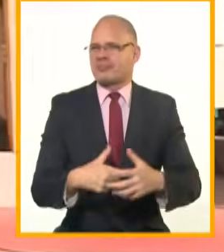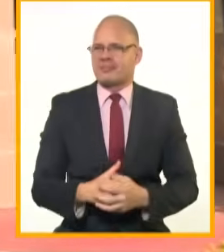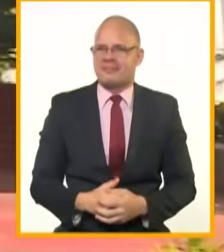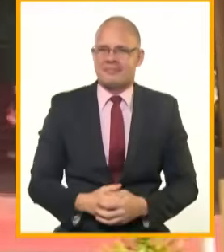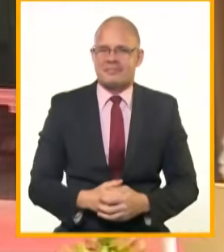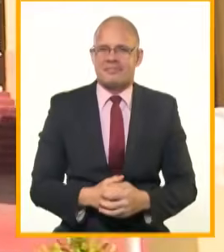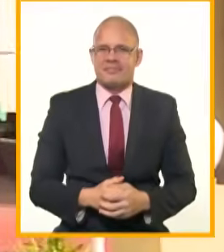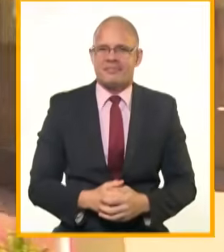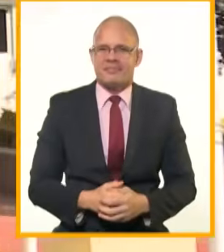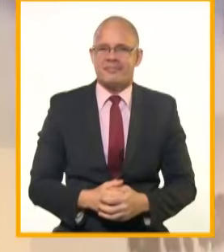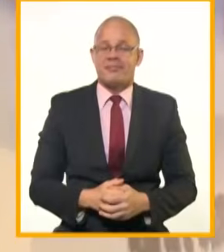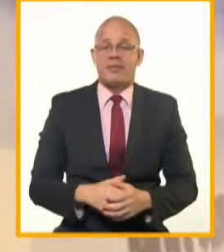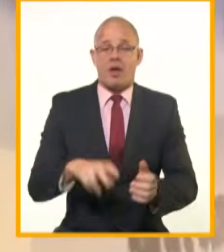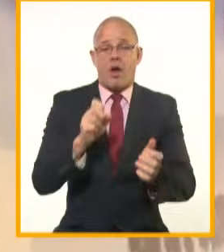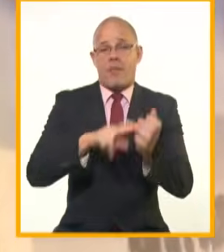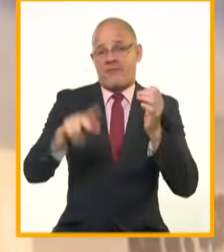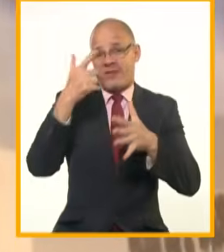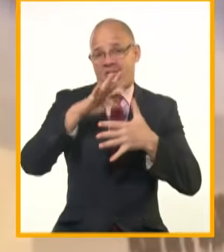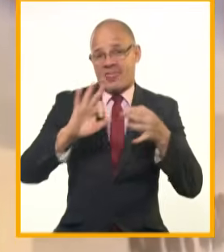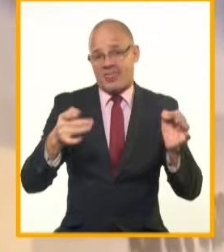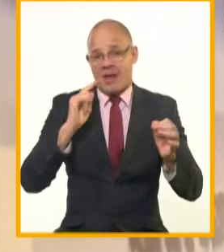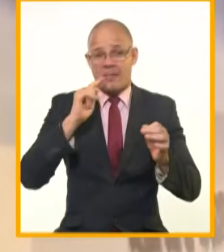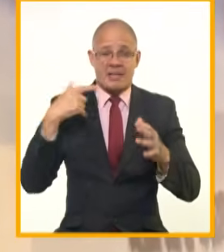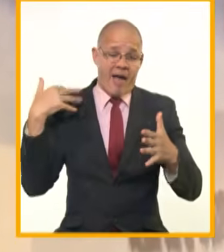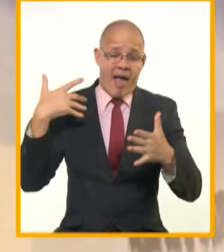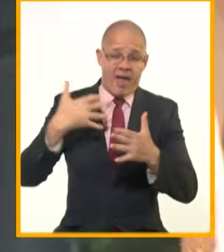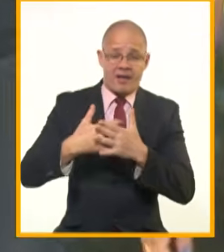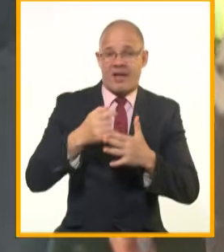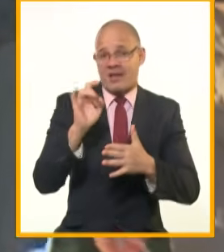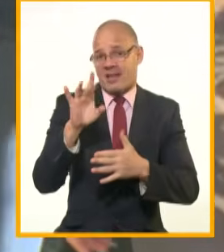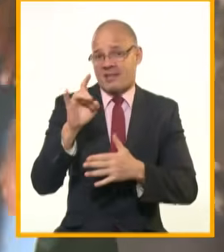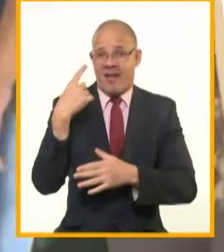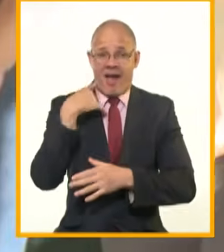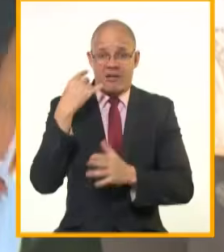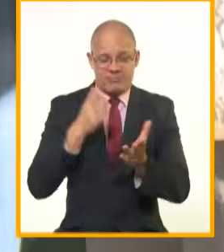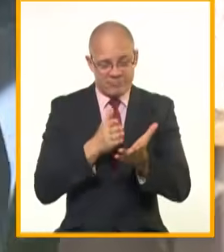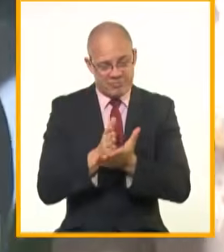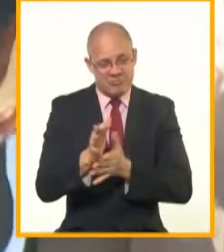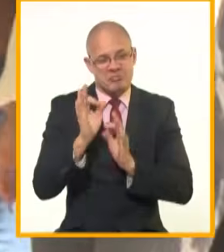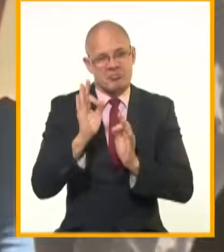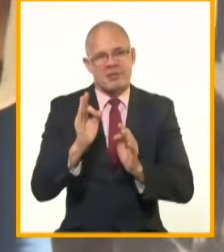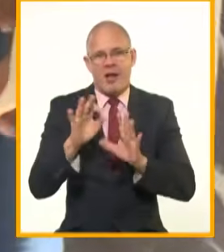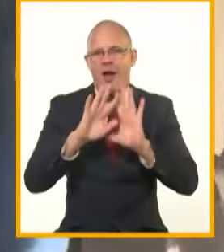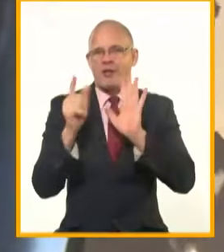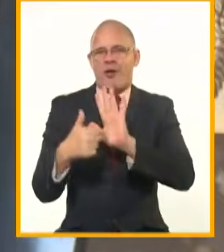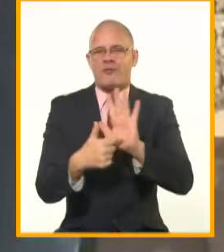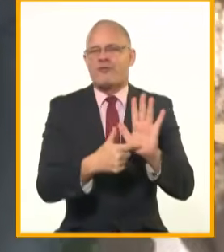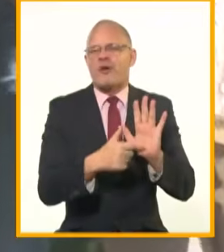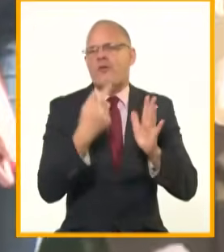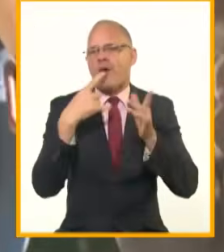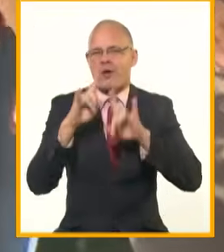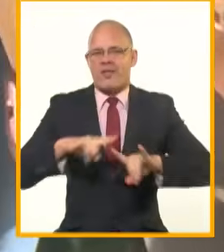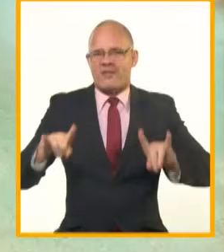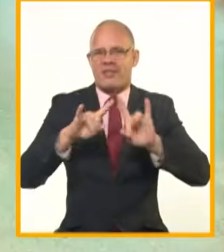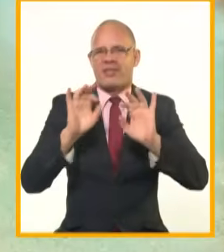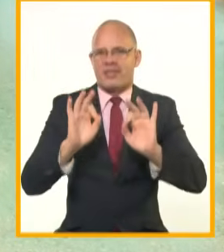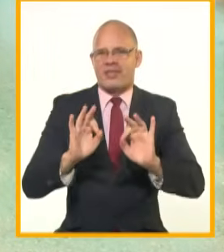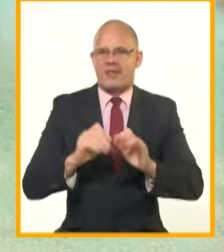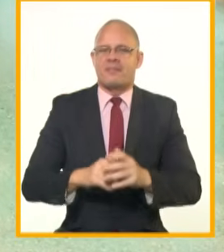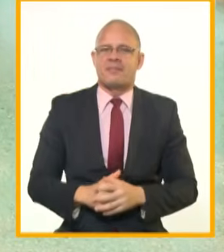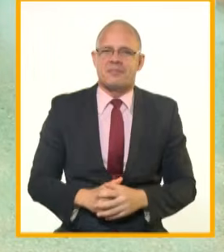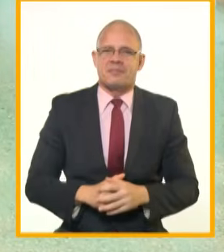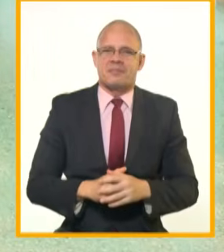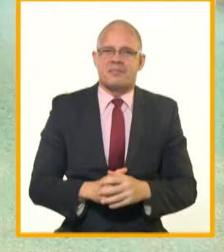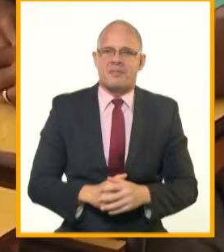Artemisa se ha vestido de gala durante estos 15 años al celebrar el camino recorrido junto a la Universidad Julio Díaz González.